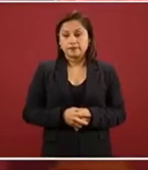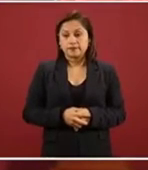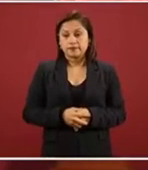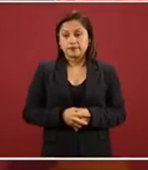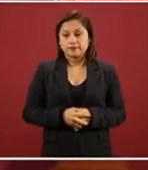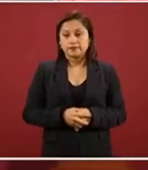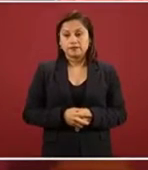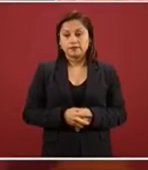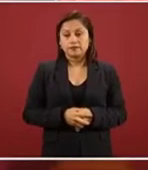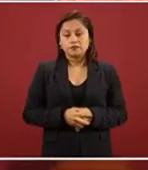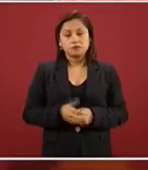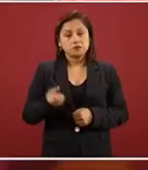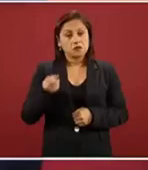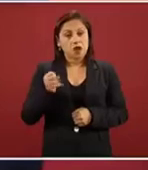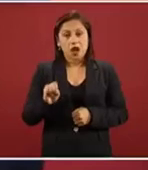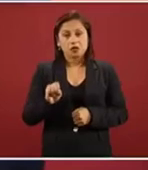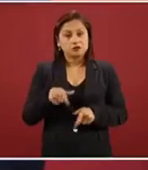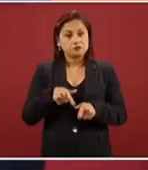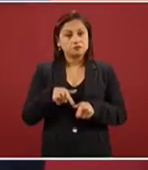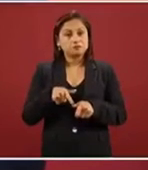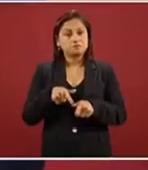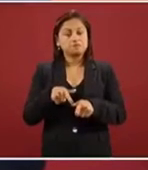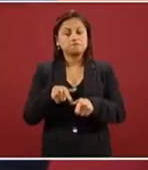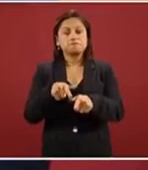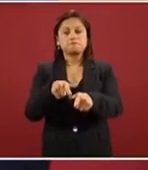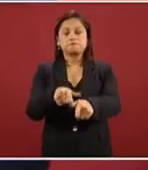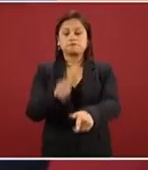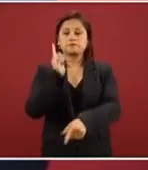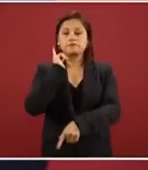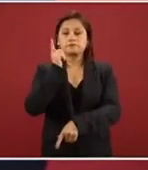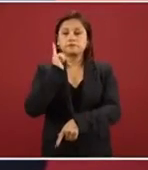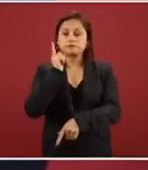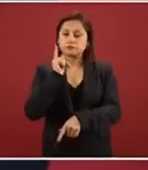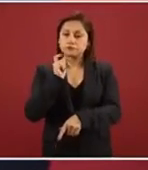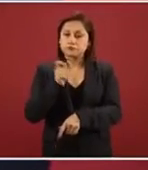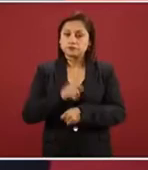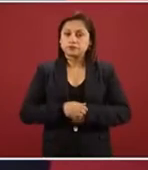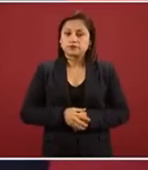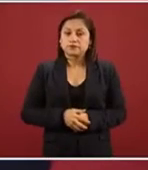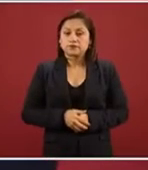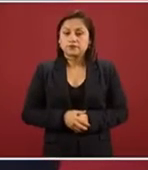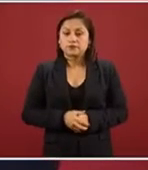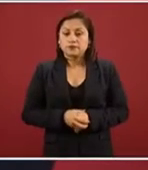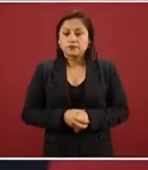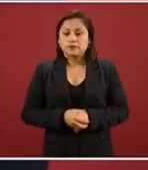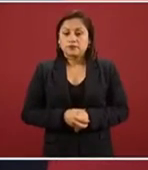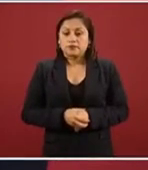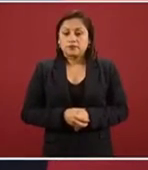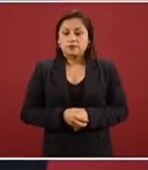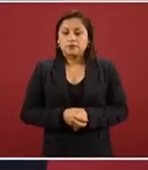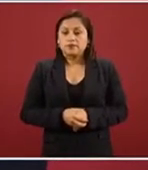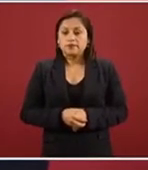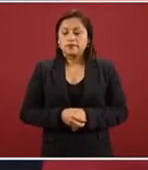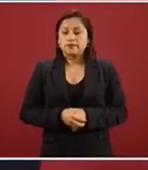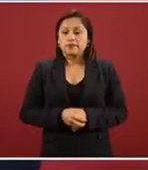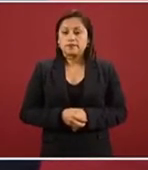En ese porcentaje, en términos reales. Y sí podemos